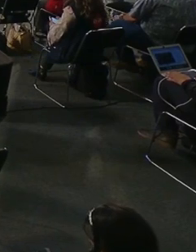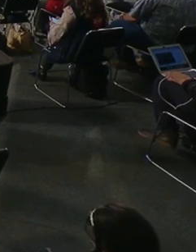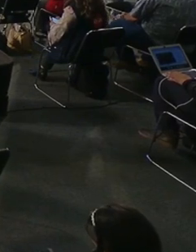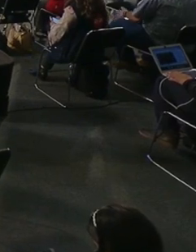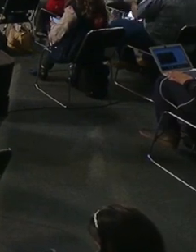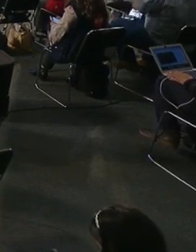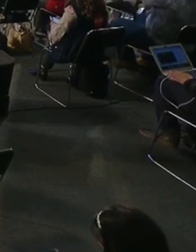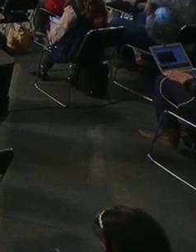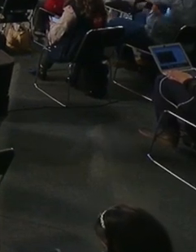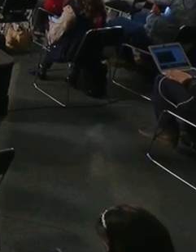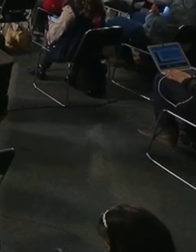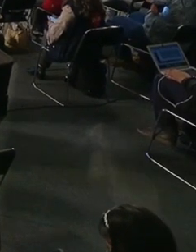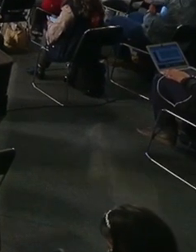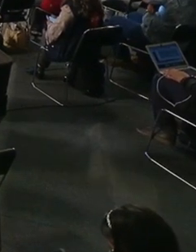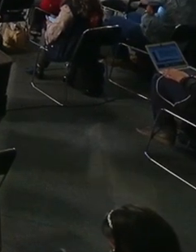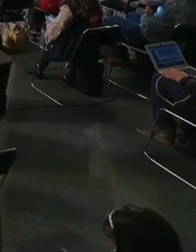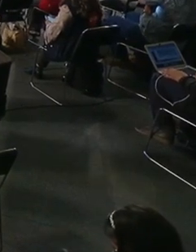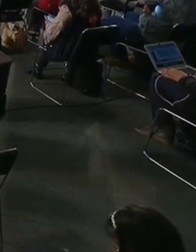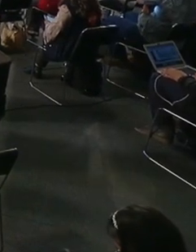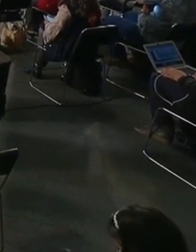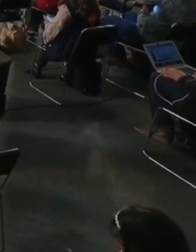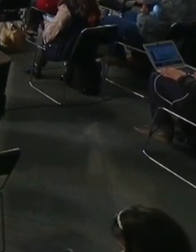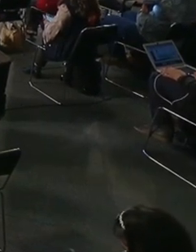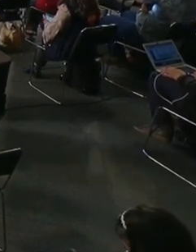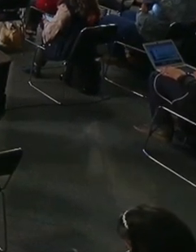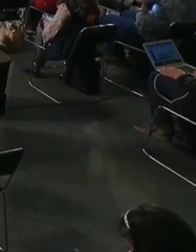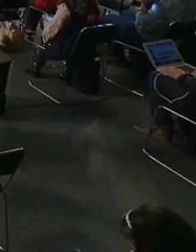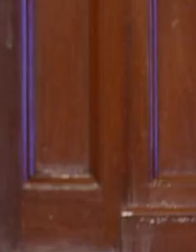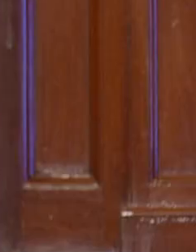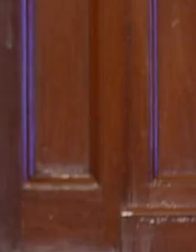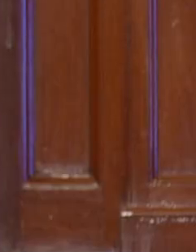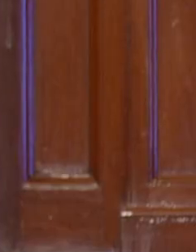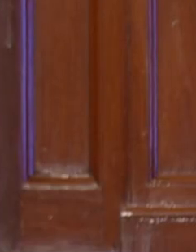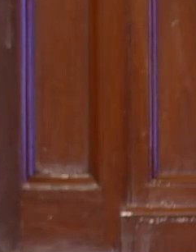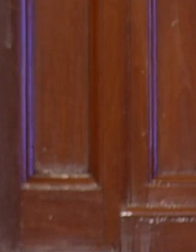140 millones de bots, ¿sí?